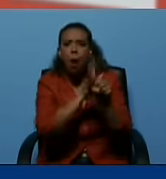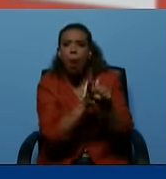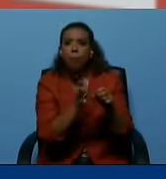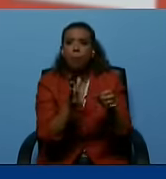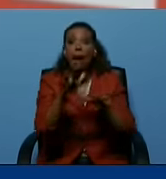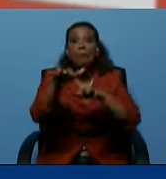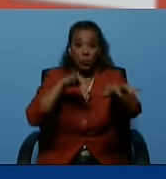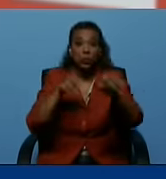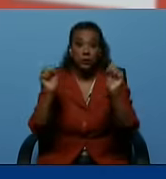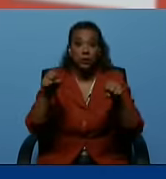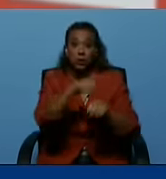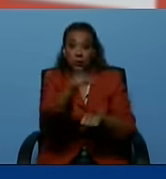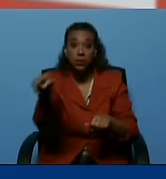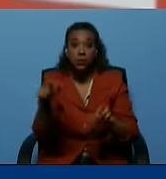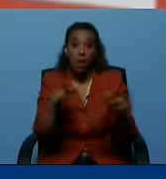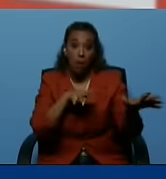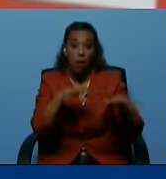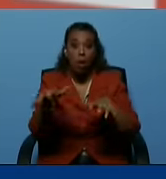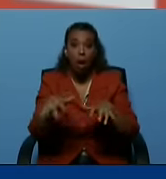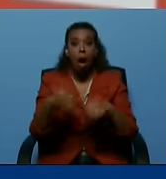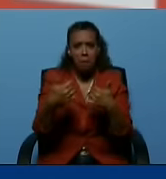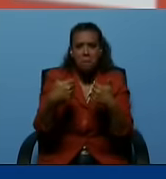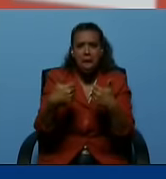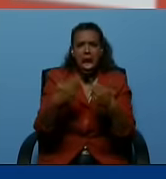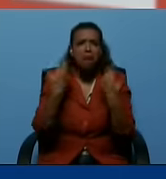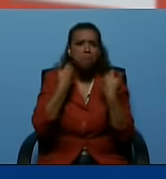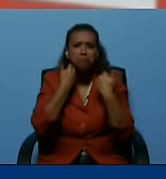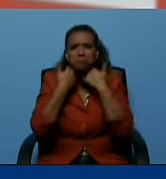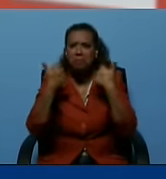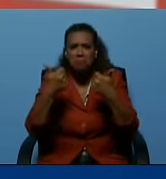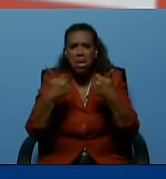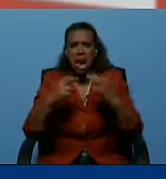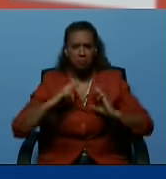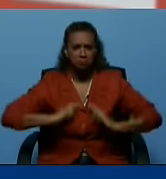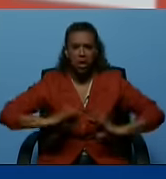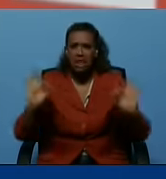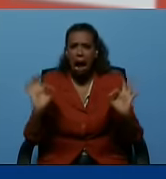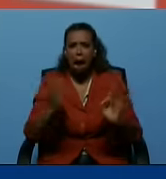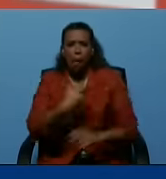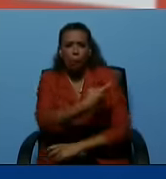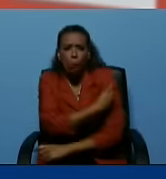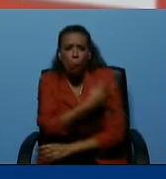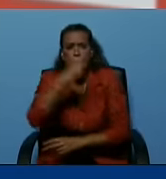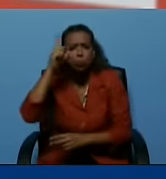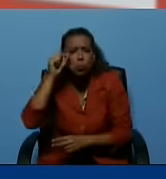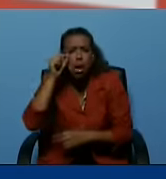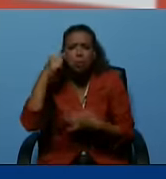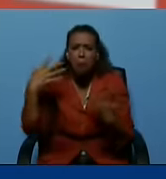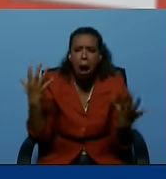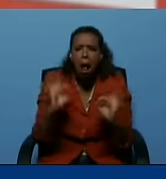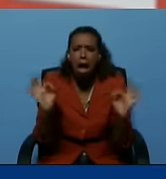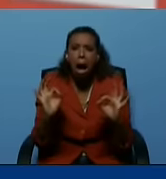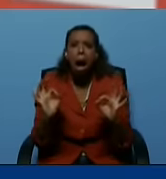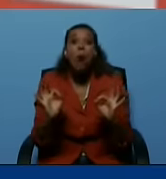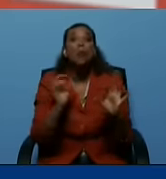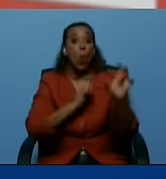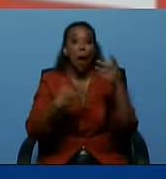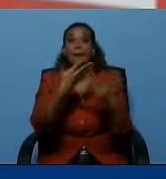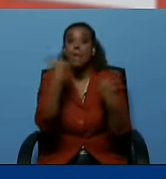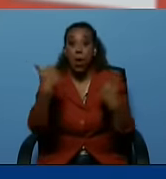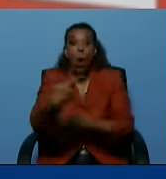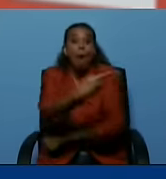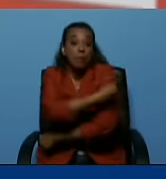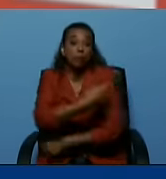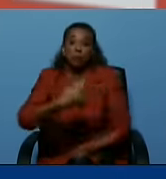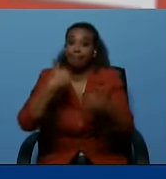Casi todos, ¿verdad? Y les fue bien, ¿verdad? No les cayó mal la vacuna. Claro, porque trajimos las mejores vacunas